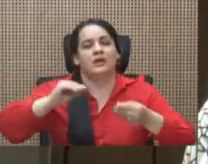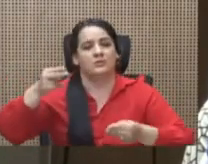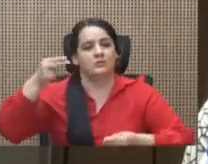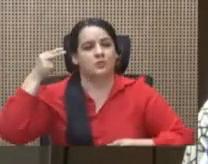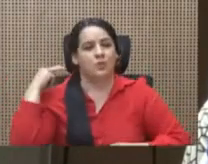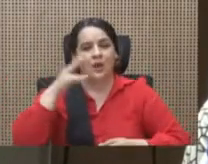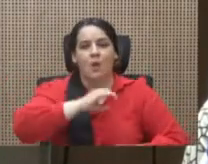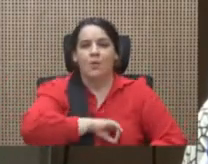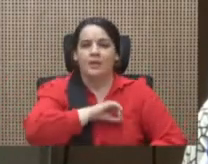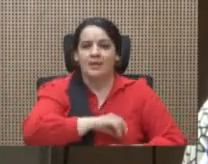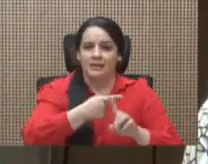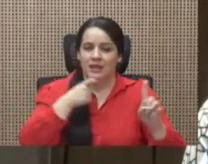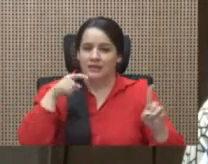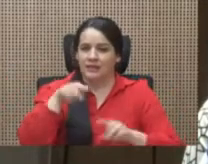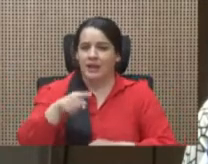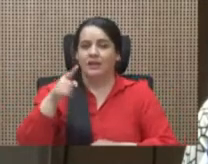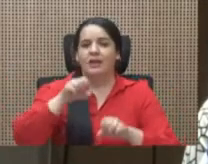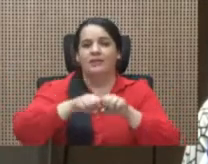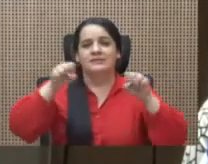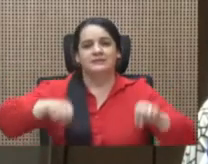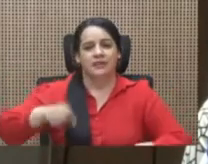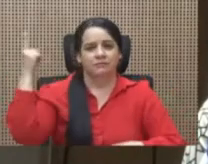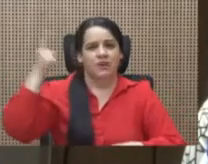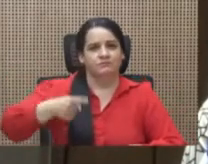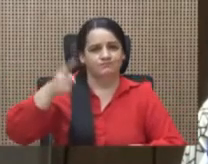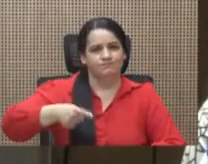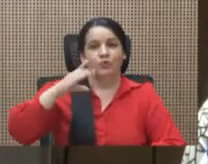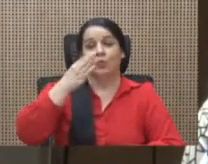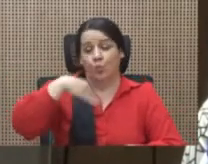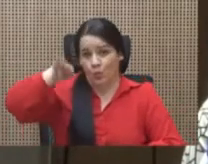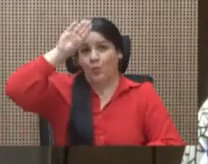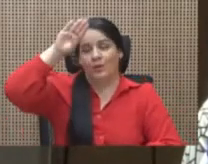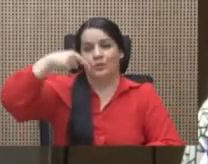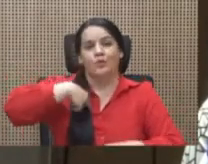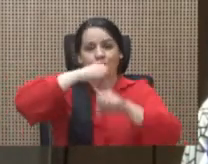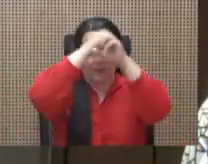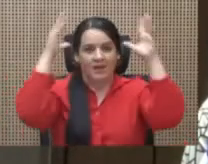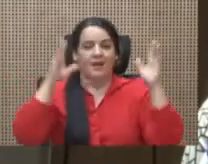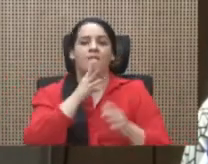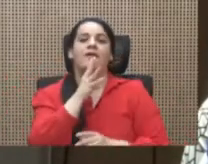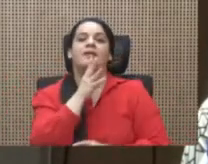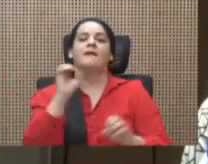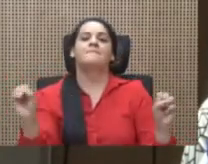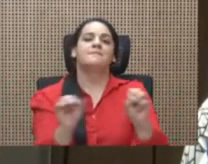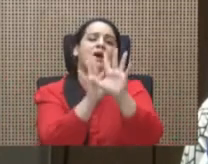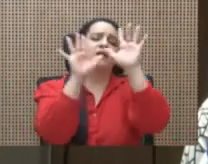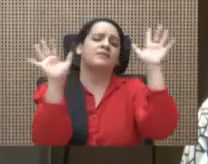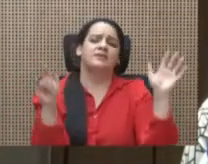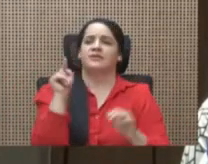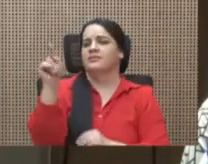oficial desde el régimen castrocomunista cubano. Imagino que hablarán de las maravillas de ese país.